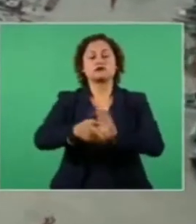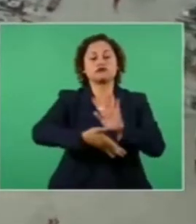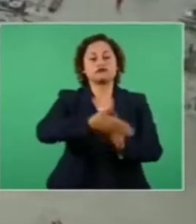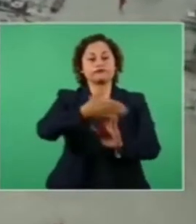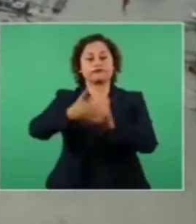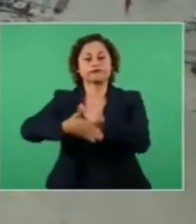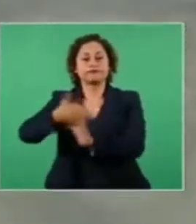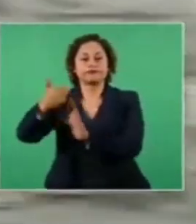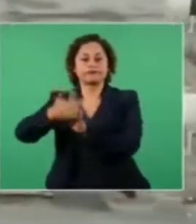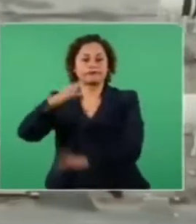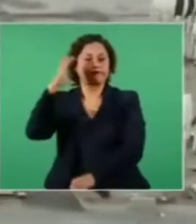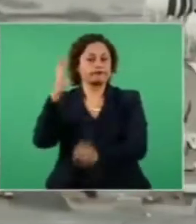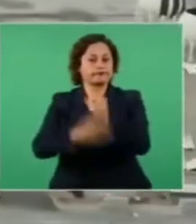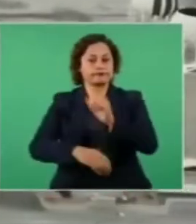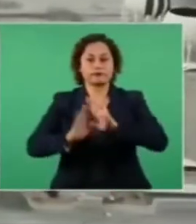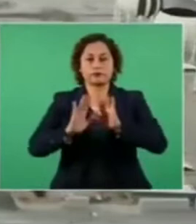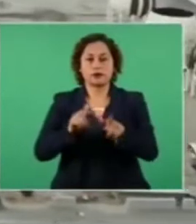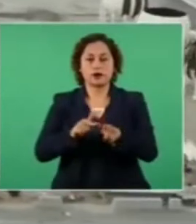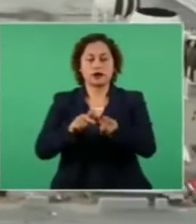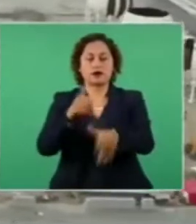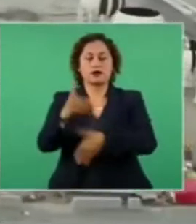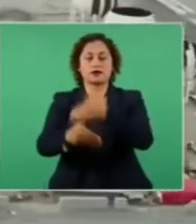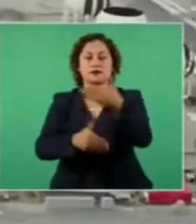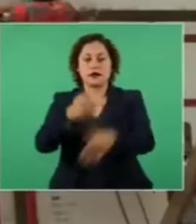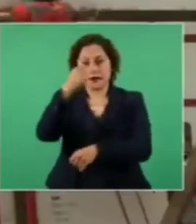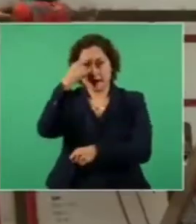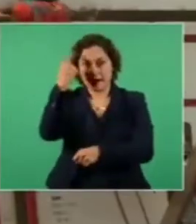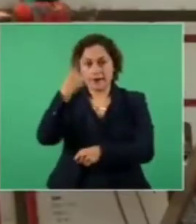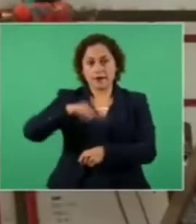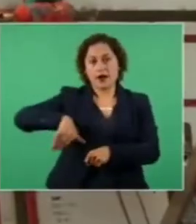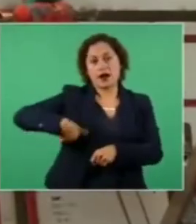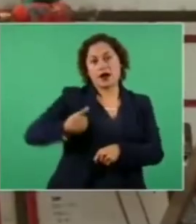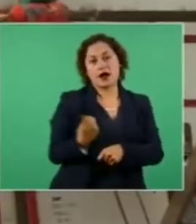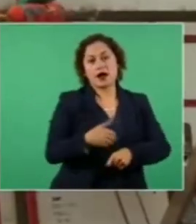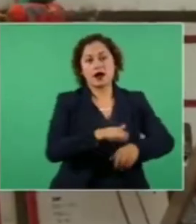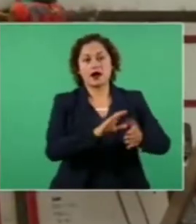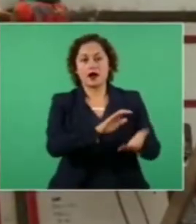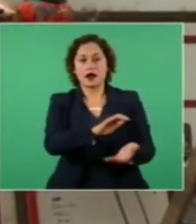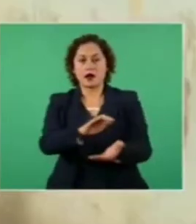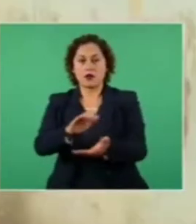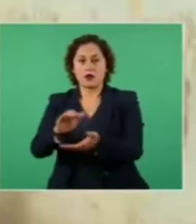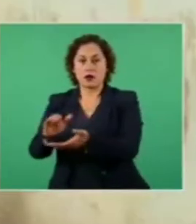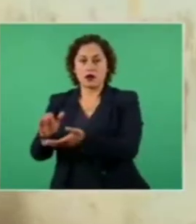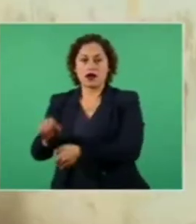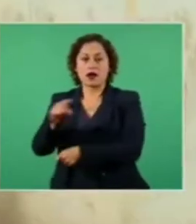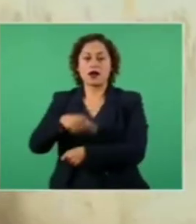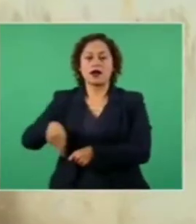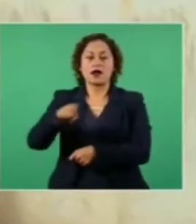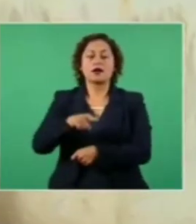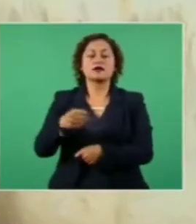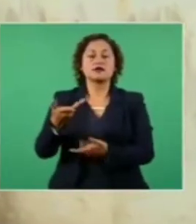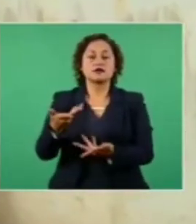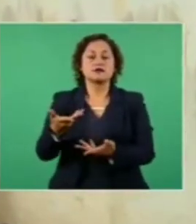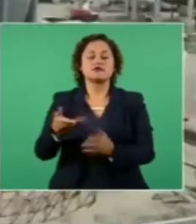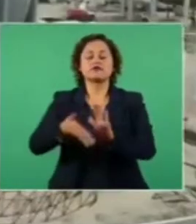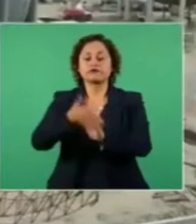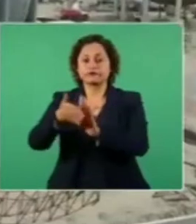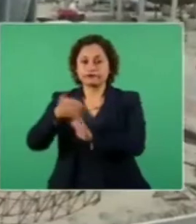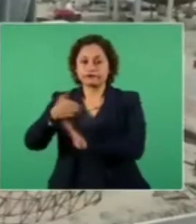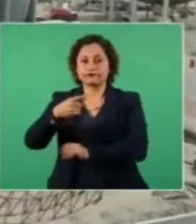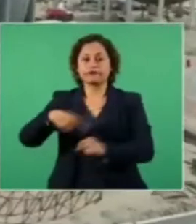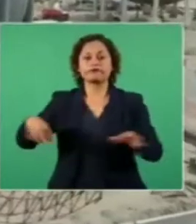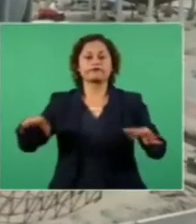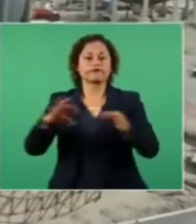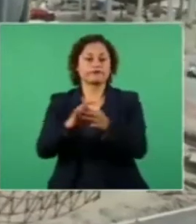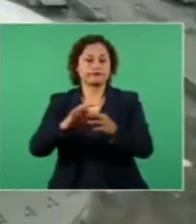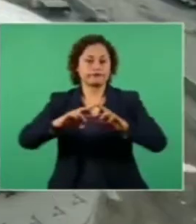fueron concluidas. En el área de almacenamiento, se continúa con los trabajos de obra mecánica e instalación de tubería de interconexión y transporte de las